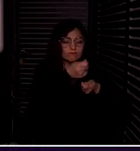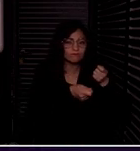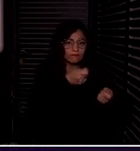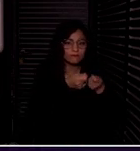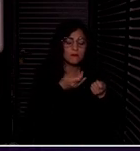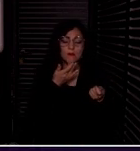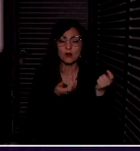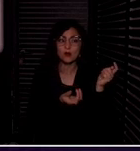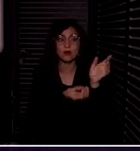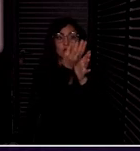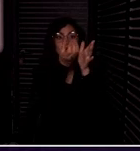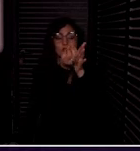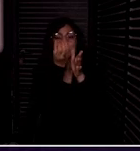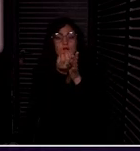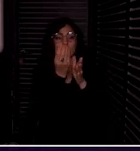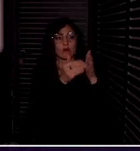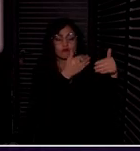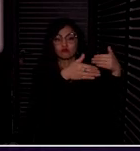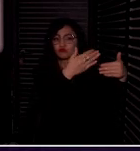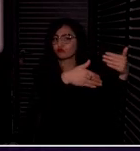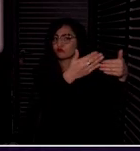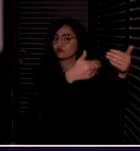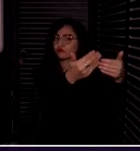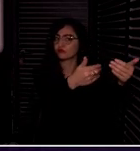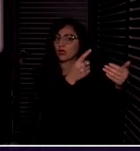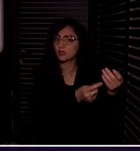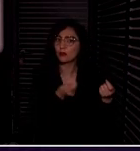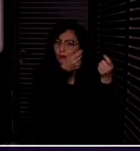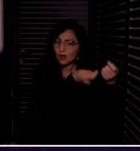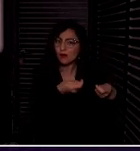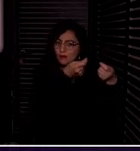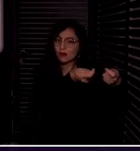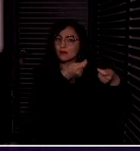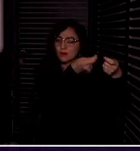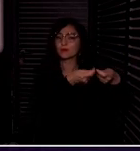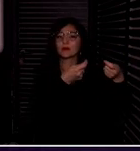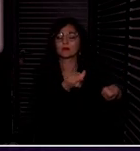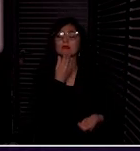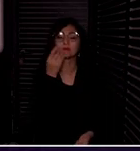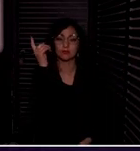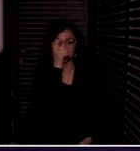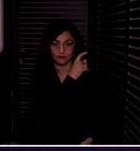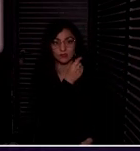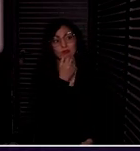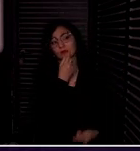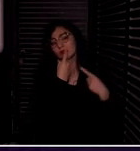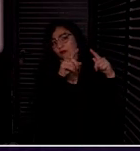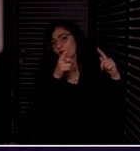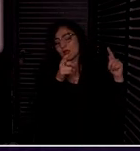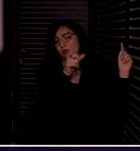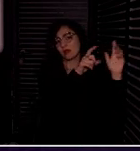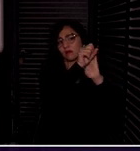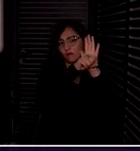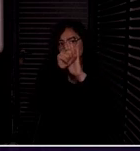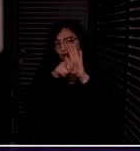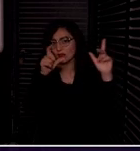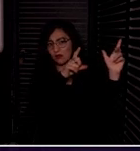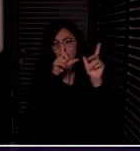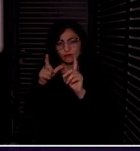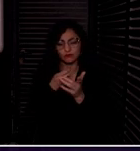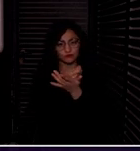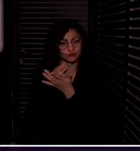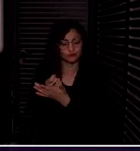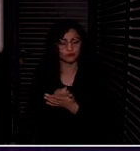la innovación tecnológica sigue acelerada y eso tiene un alto coste para los operadores, también para las plataformas y no digamos ya para la televisión, que